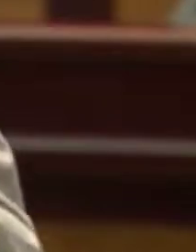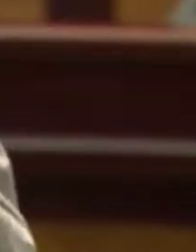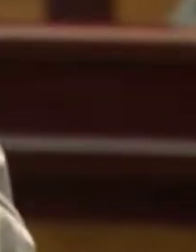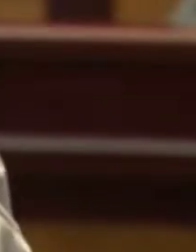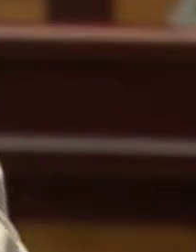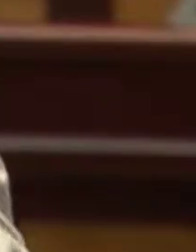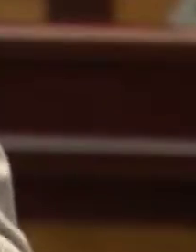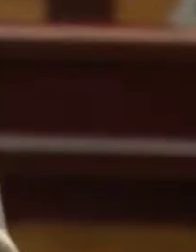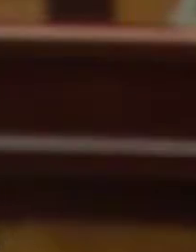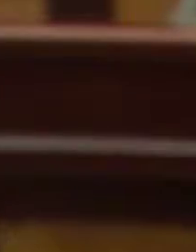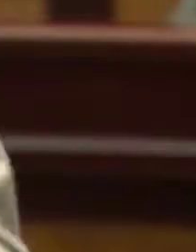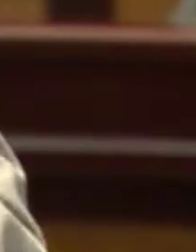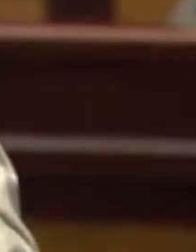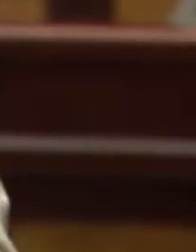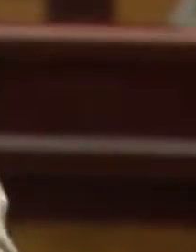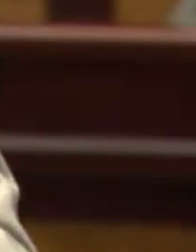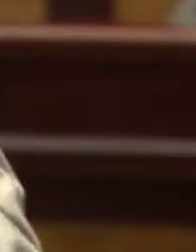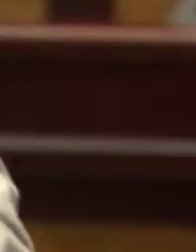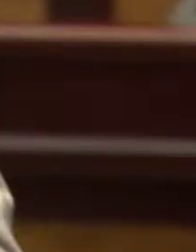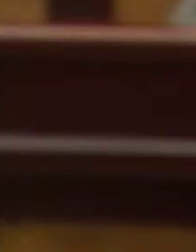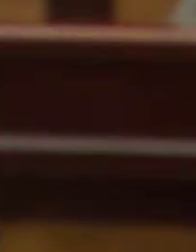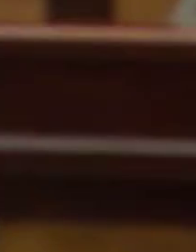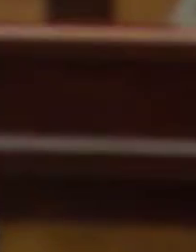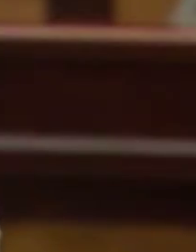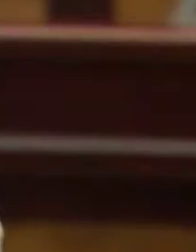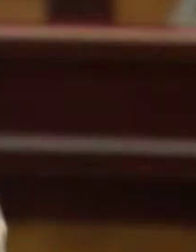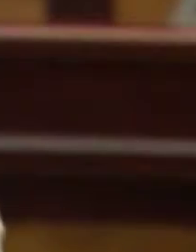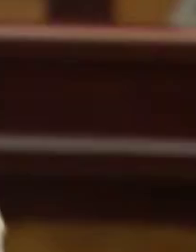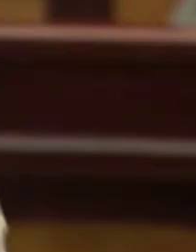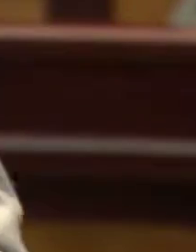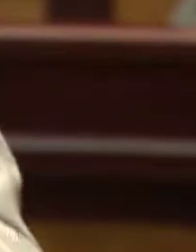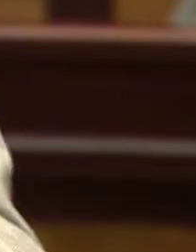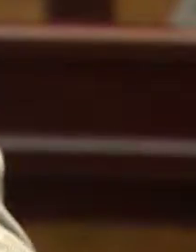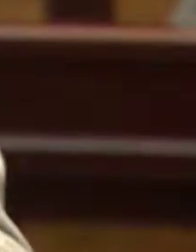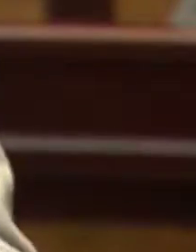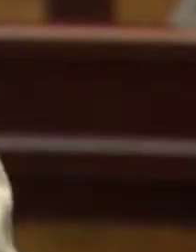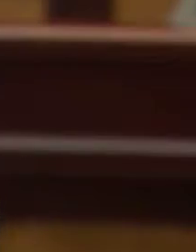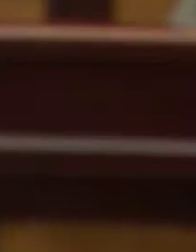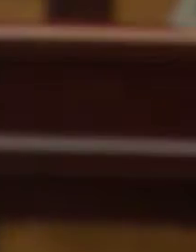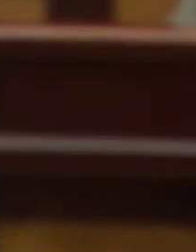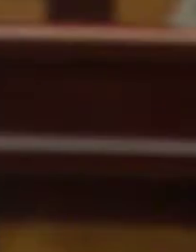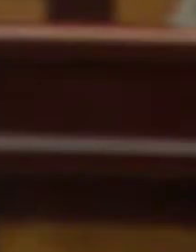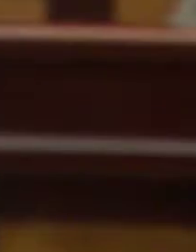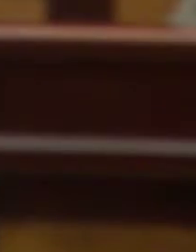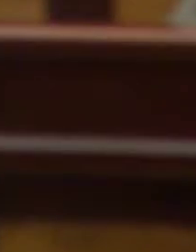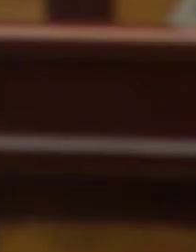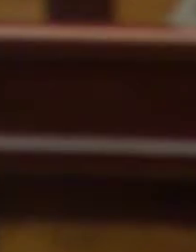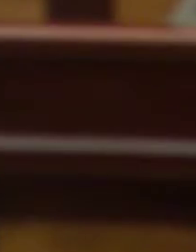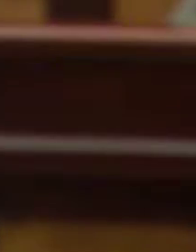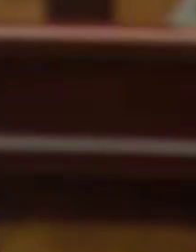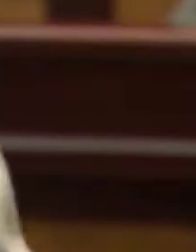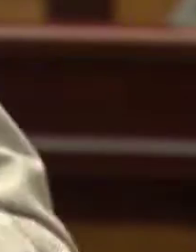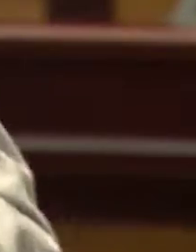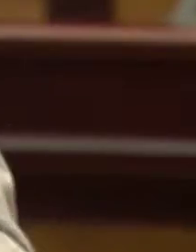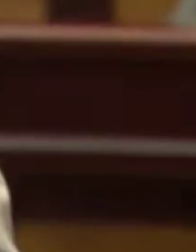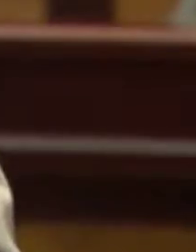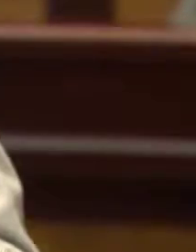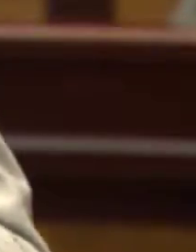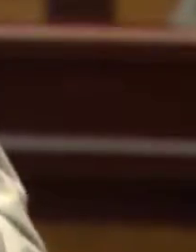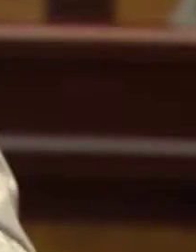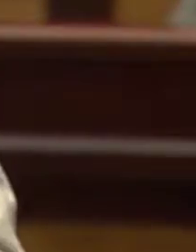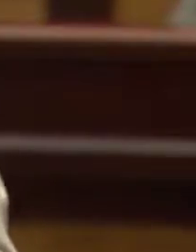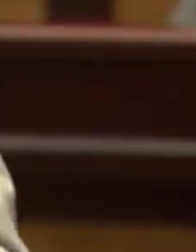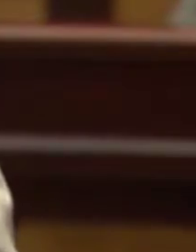era la siguiente los trabajadores no pueden gestionar sus propias empresas los trabajadores